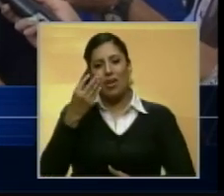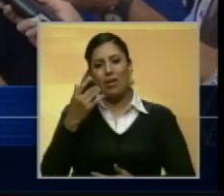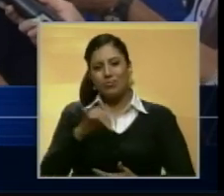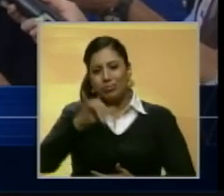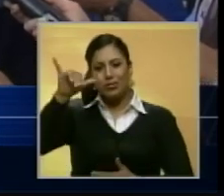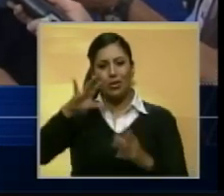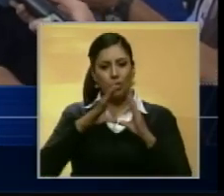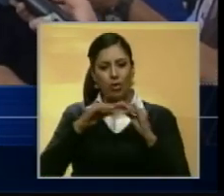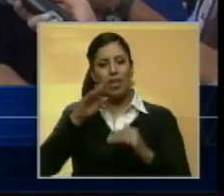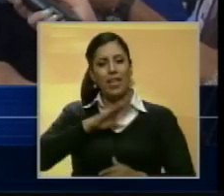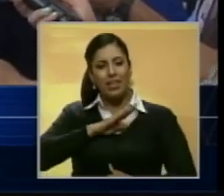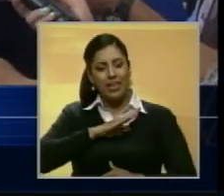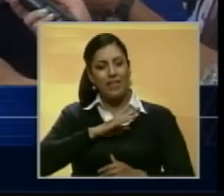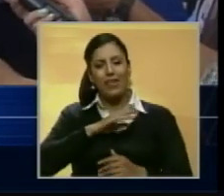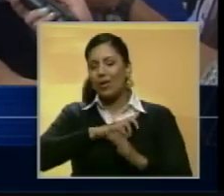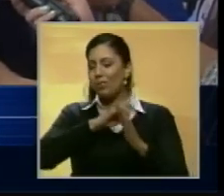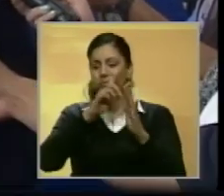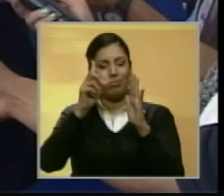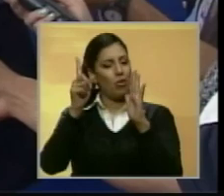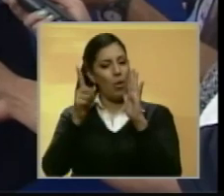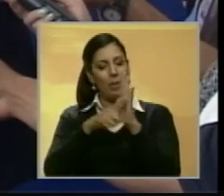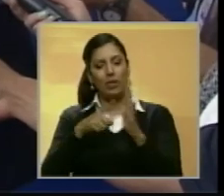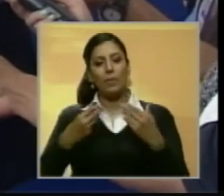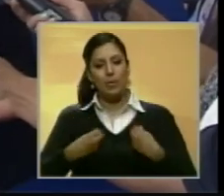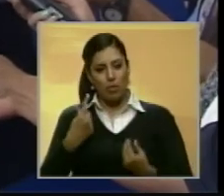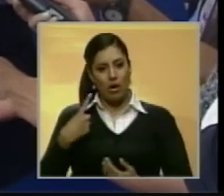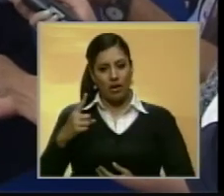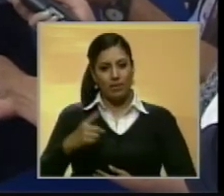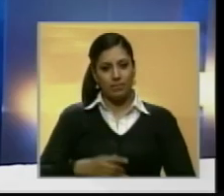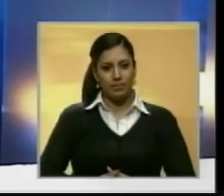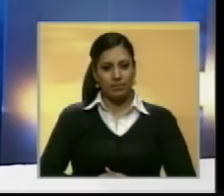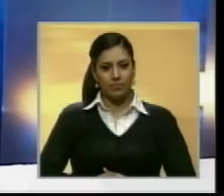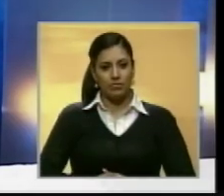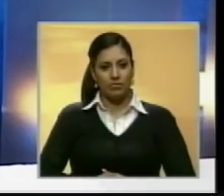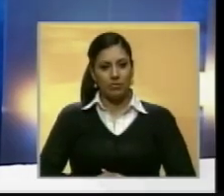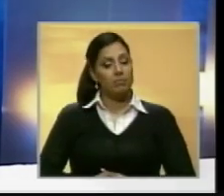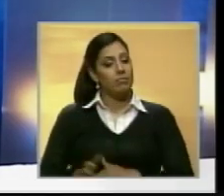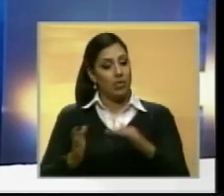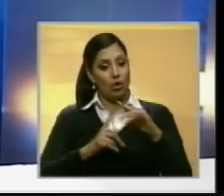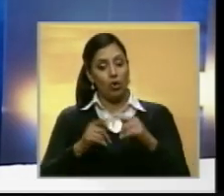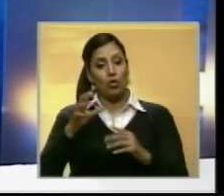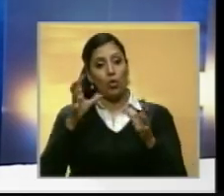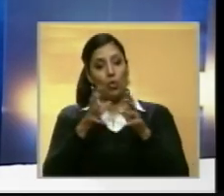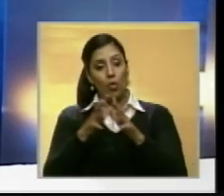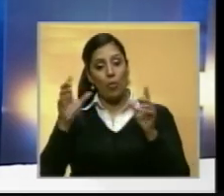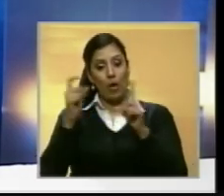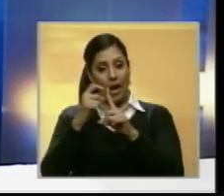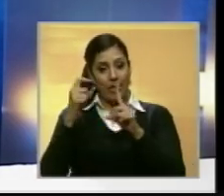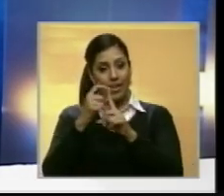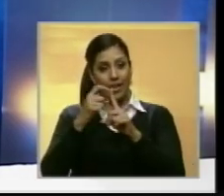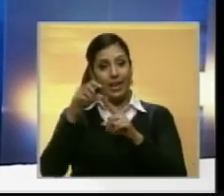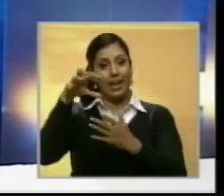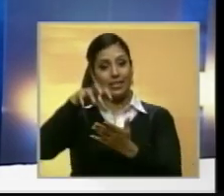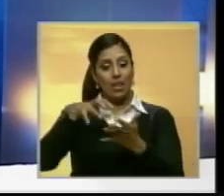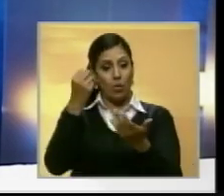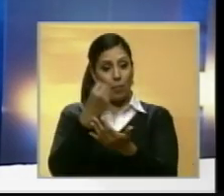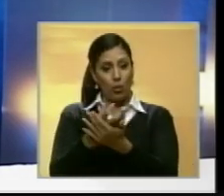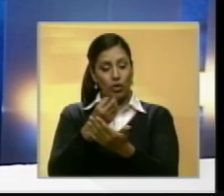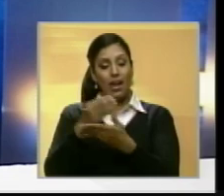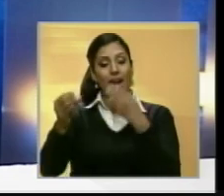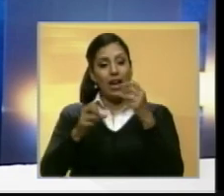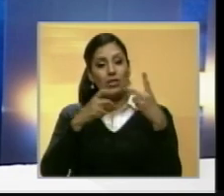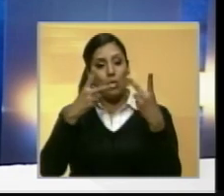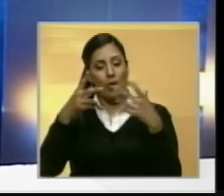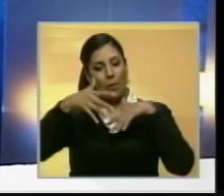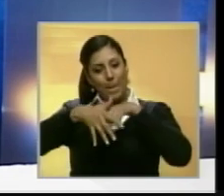como de inflación, están absolutamente vivos. Dirigentes de Acción Democrática en el estado Monagas realizaron